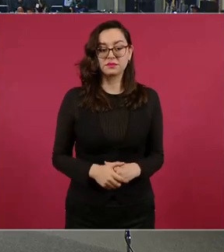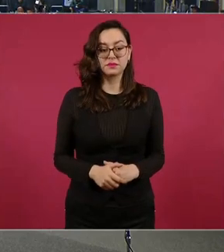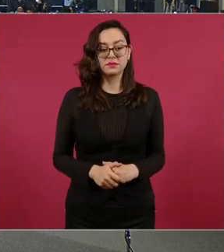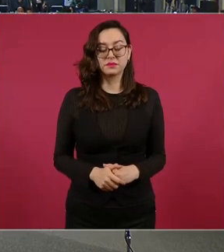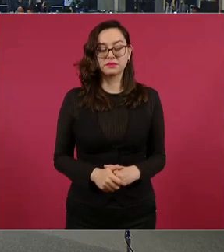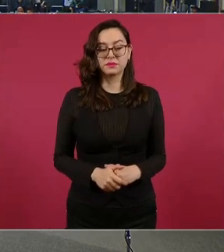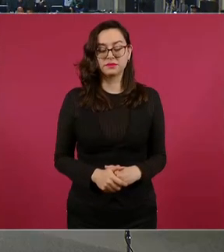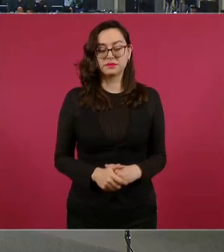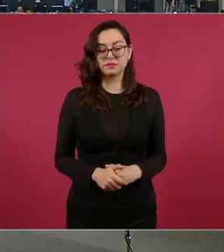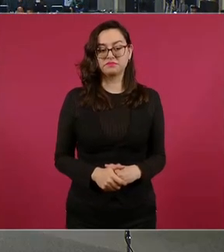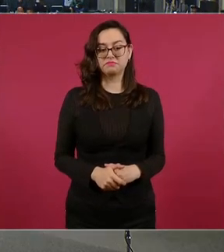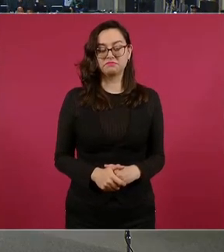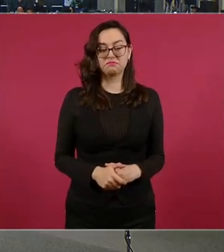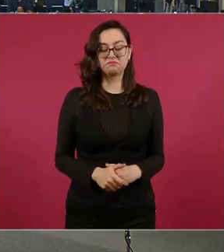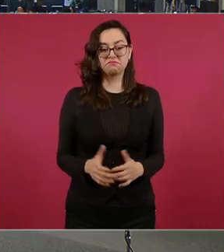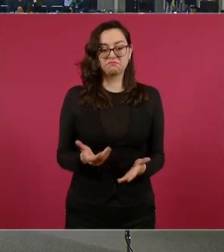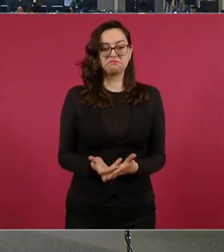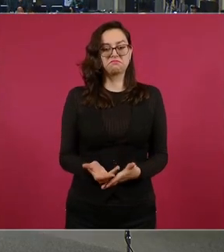se había